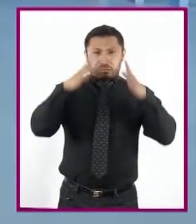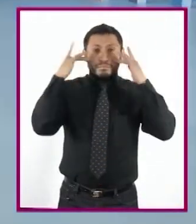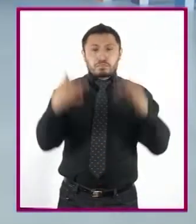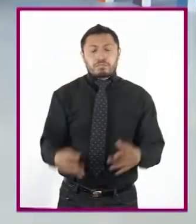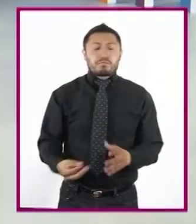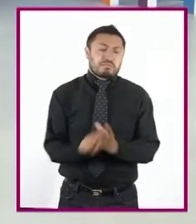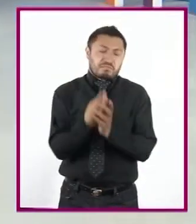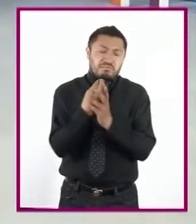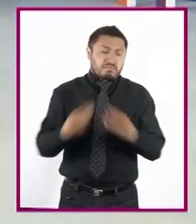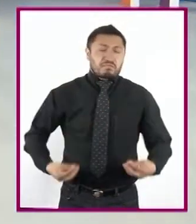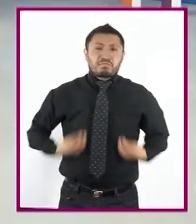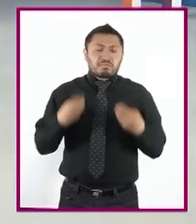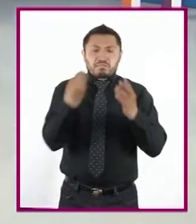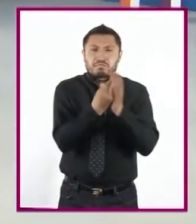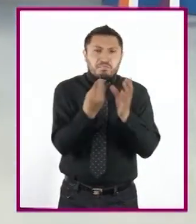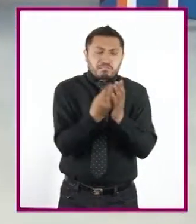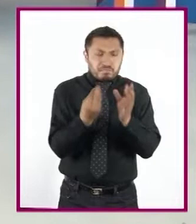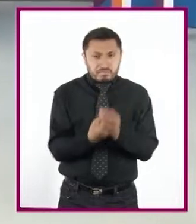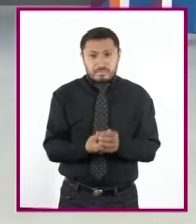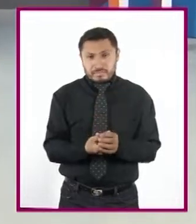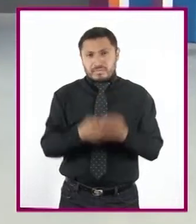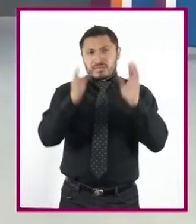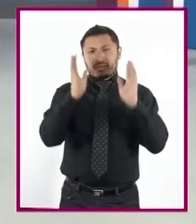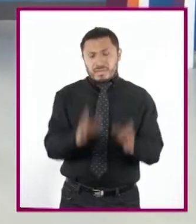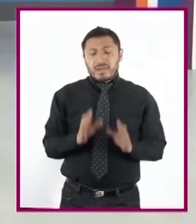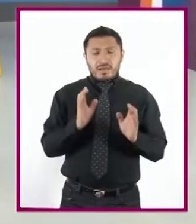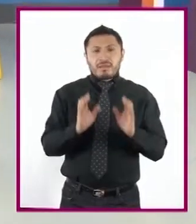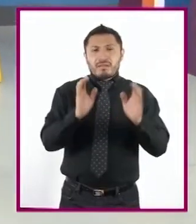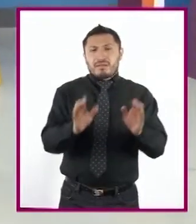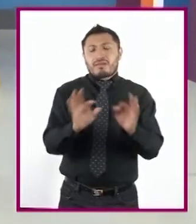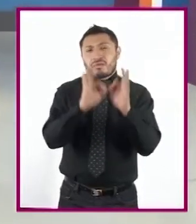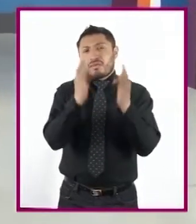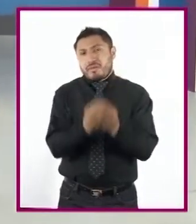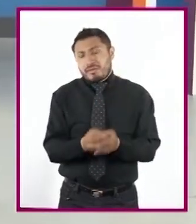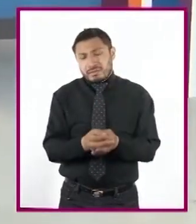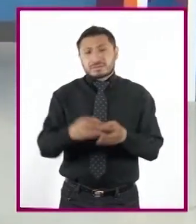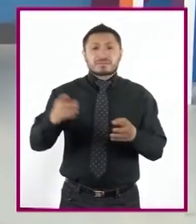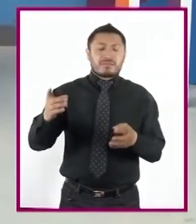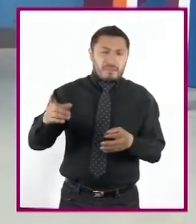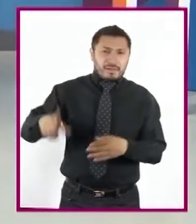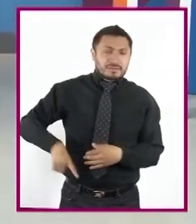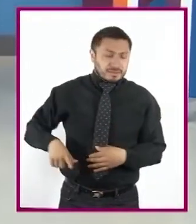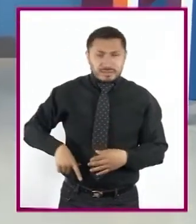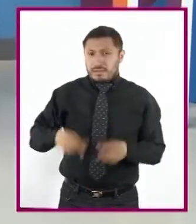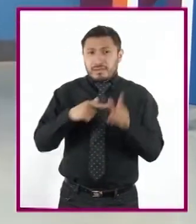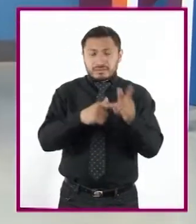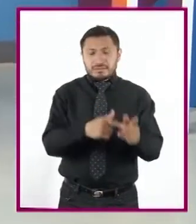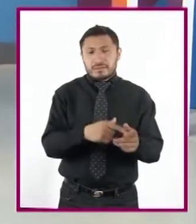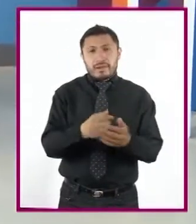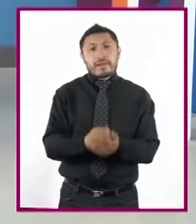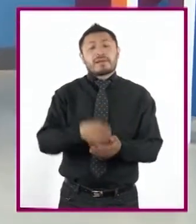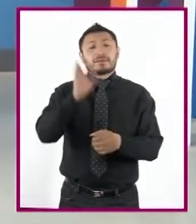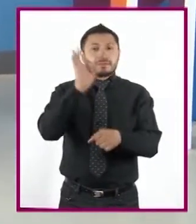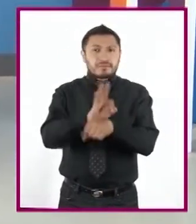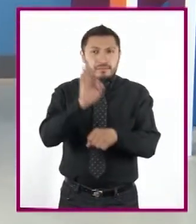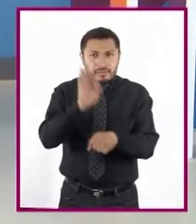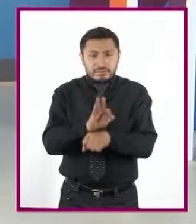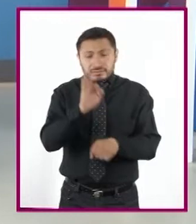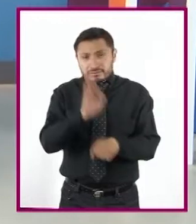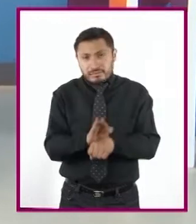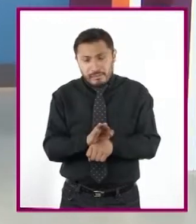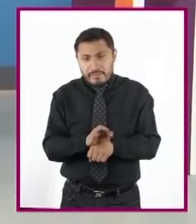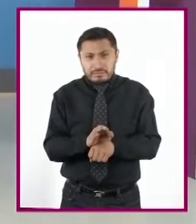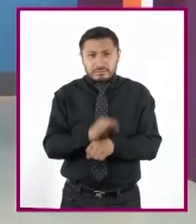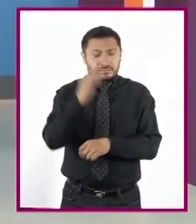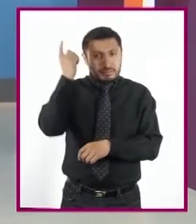privada. Hemos preservado la forma republicana y democrática de gobierno. Hemos defendido y guardado intacta